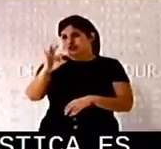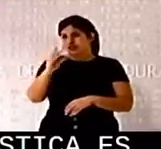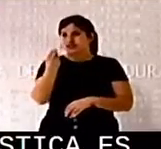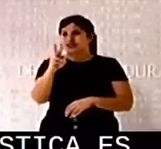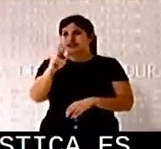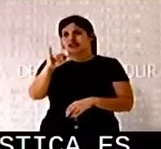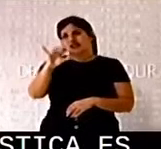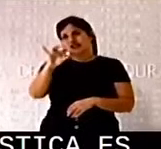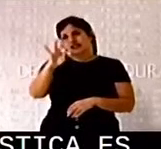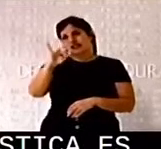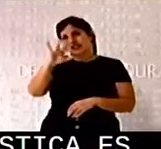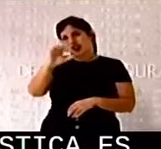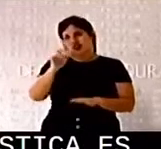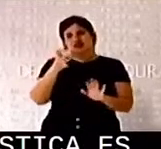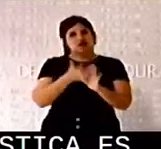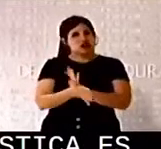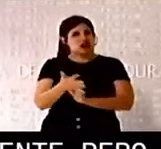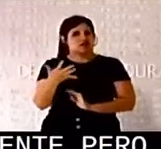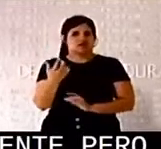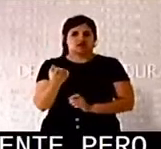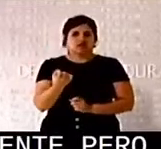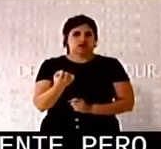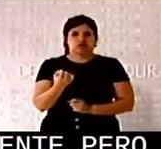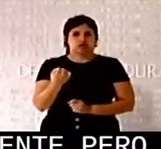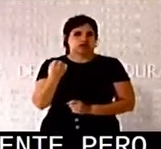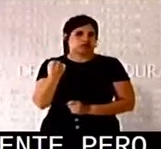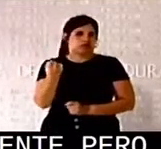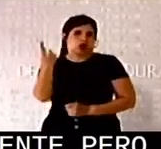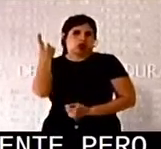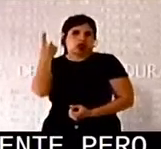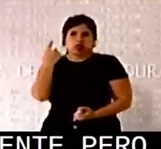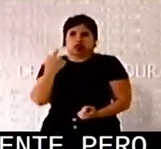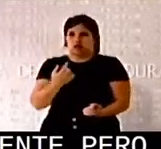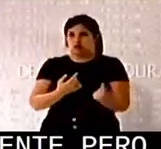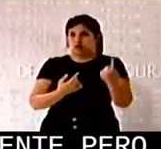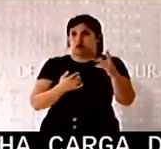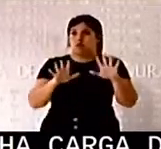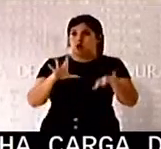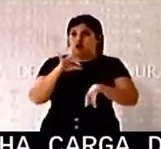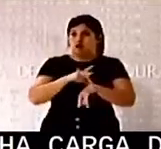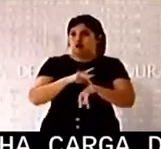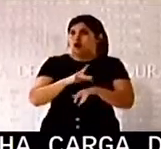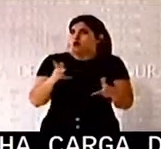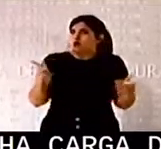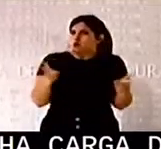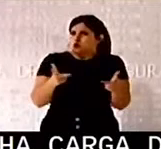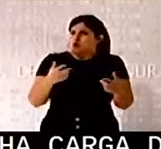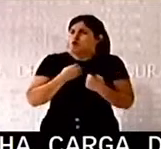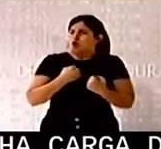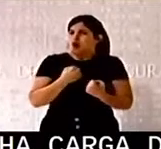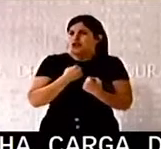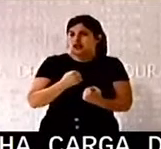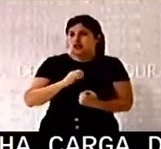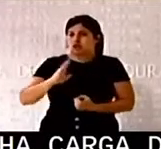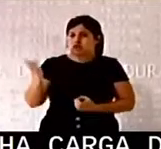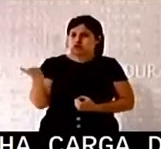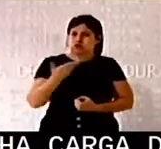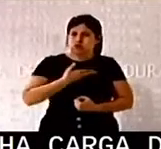relativamente poco frecuente, pero es verdad que es una enfermedad con mucha carga de enfermedad, que afecta